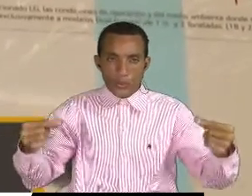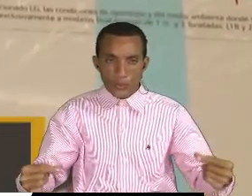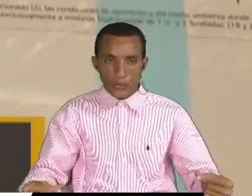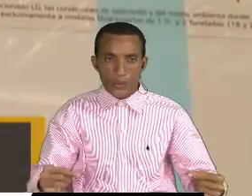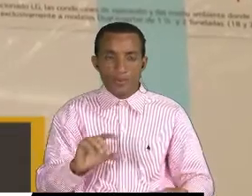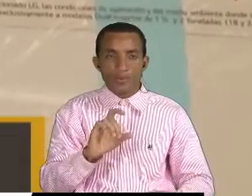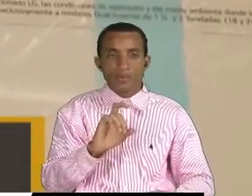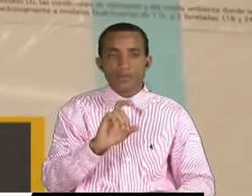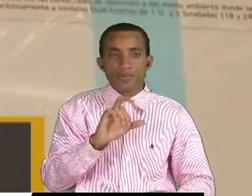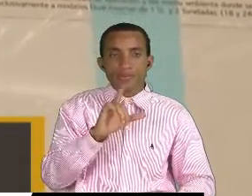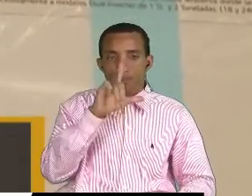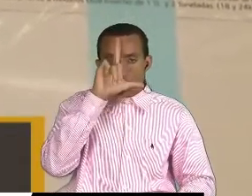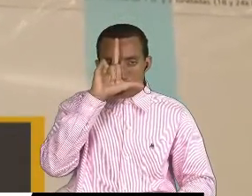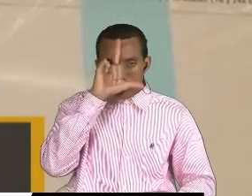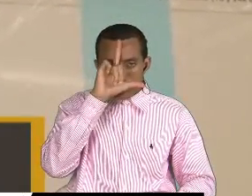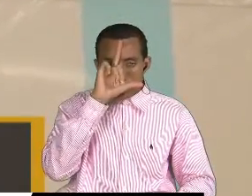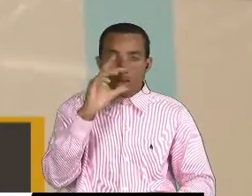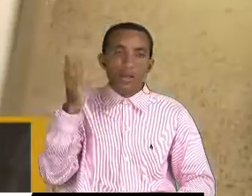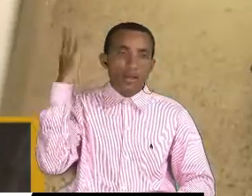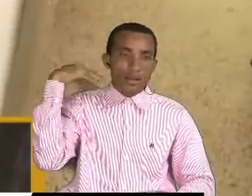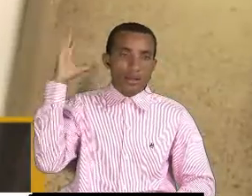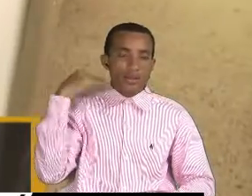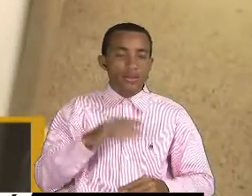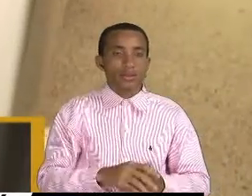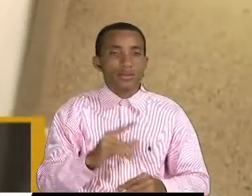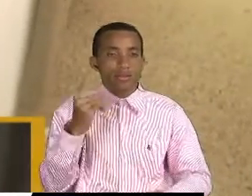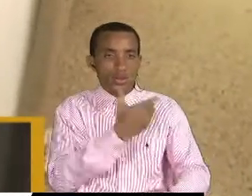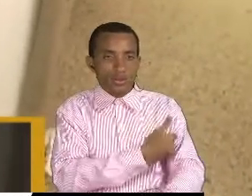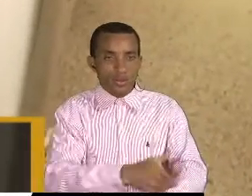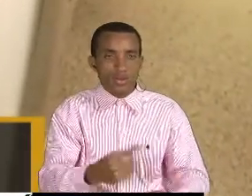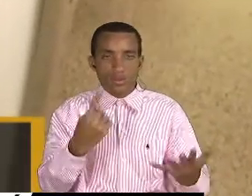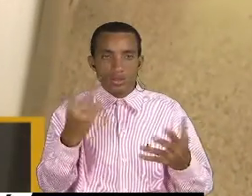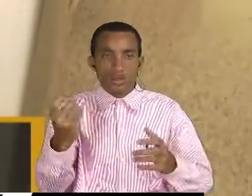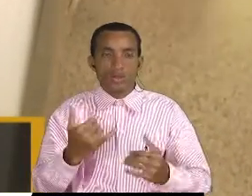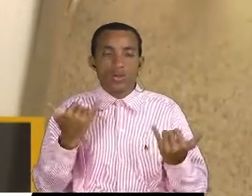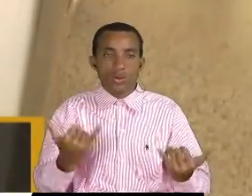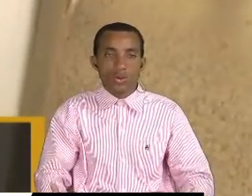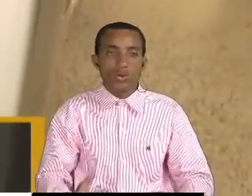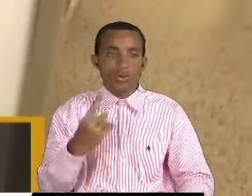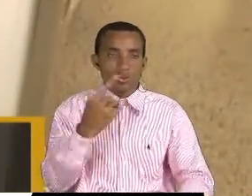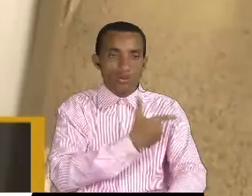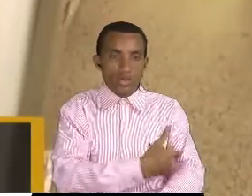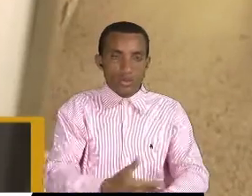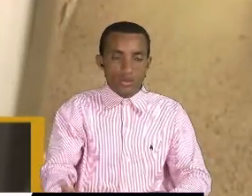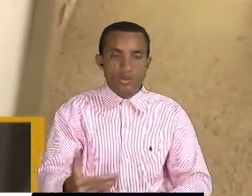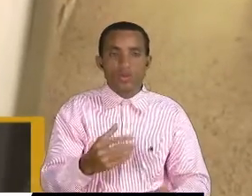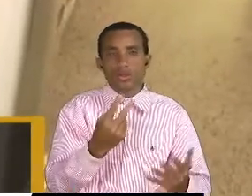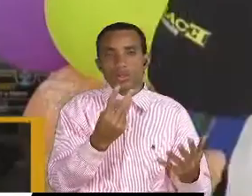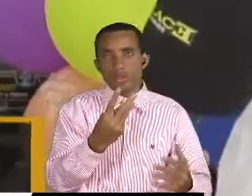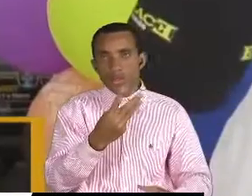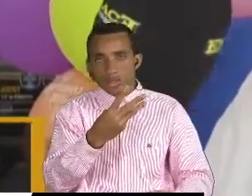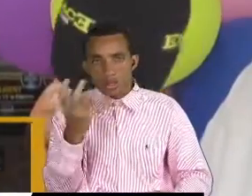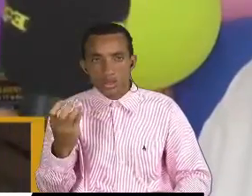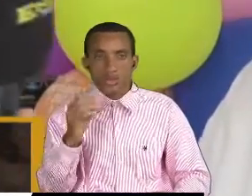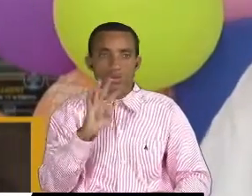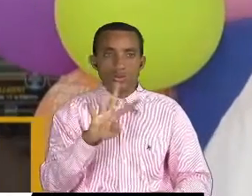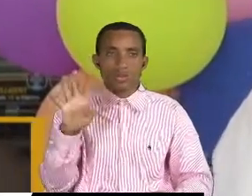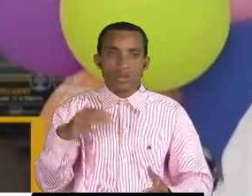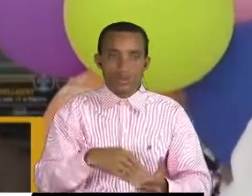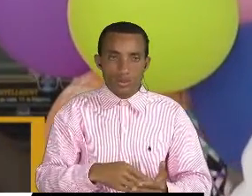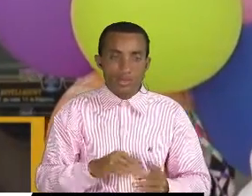antes valía 1.600.000, hoy vale 1.399.000. Entonces la invitación a Barranca Bermeja, que no se pierda esa